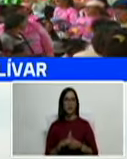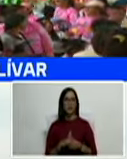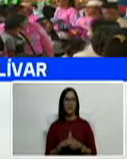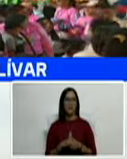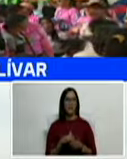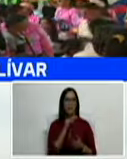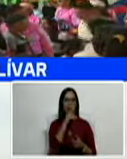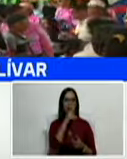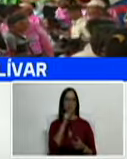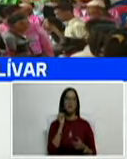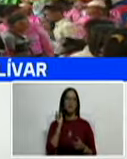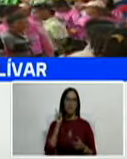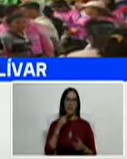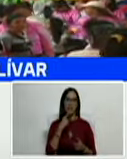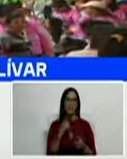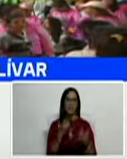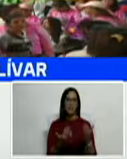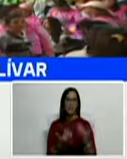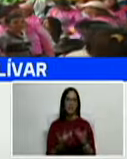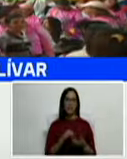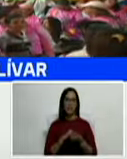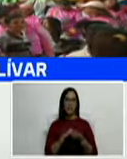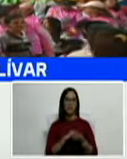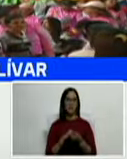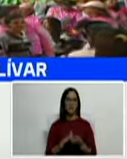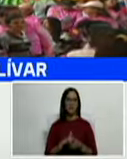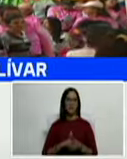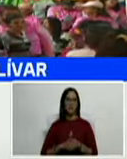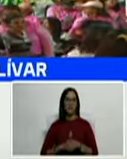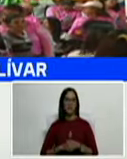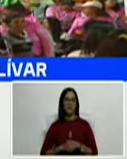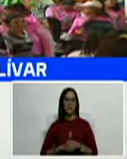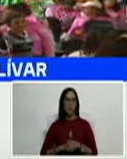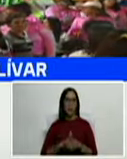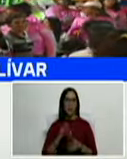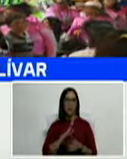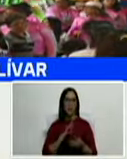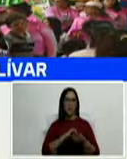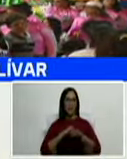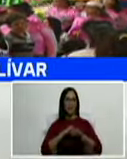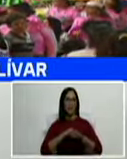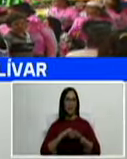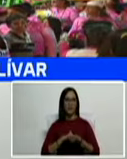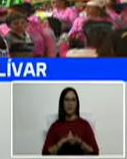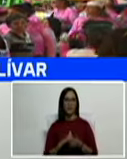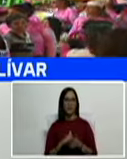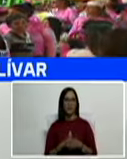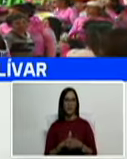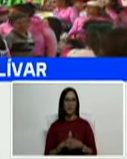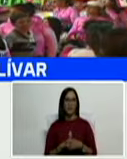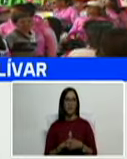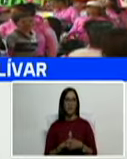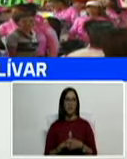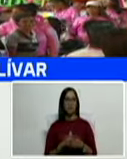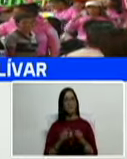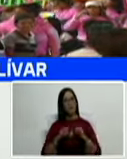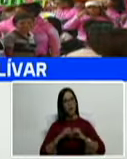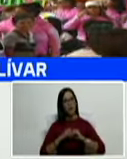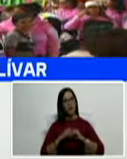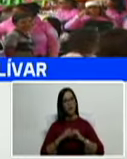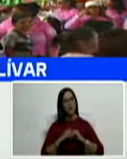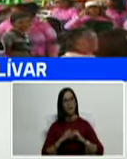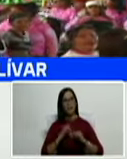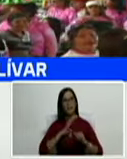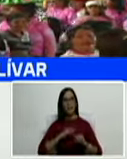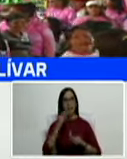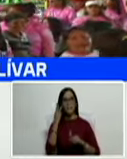mis abuelos también dicen que viene de Trujillo también. Ah, tu raíz trujillana. Sí. Bueno, los trujillanos. Pero mi corazón está